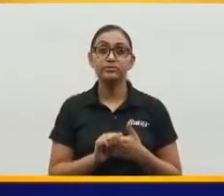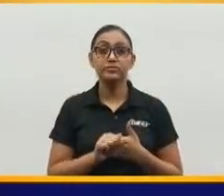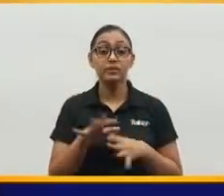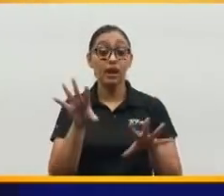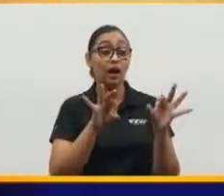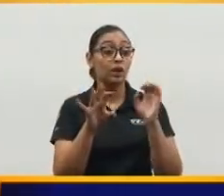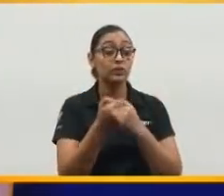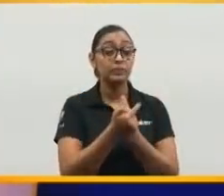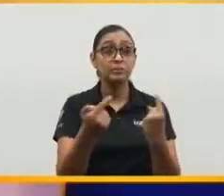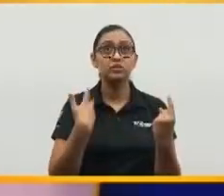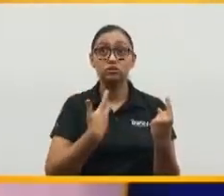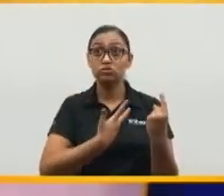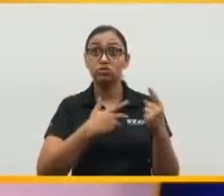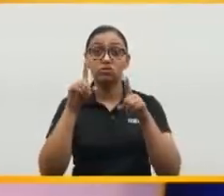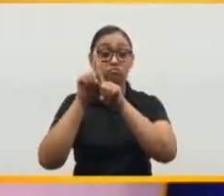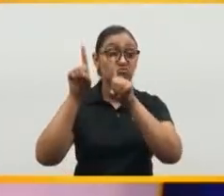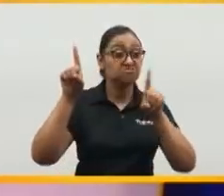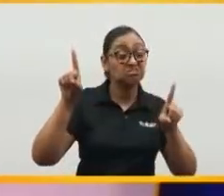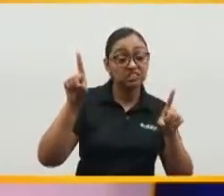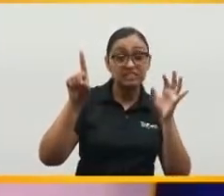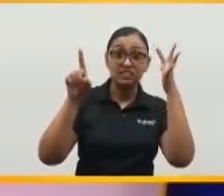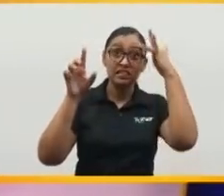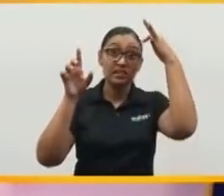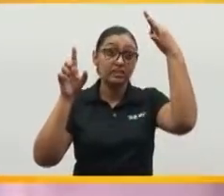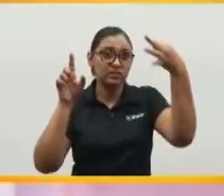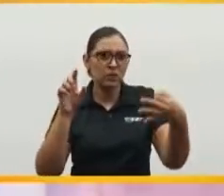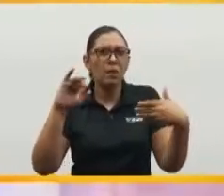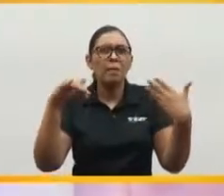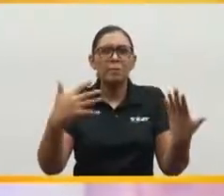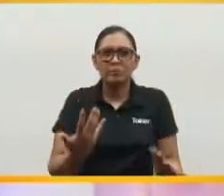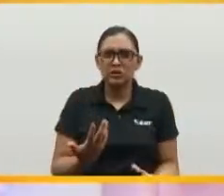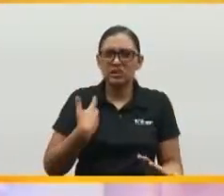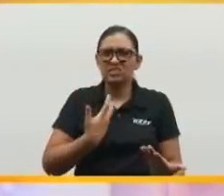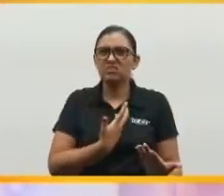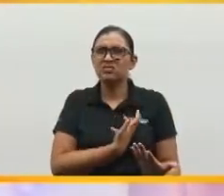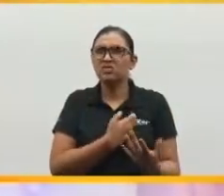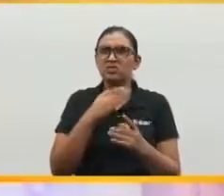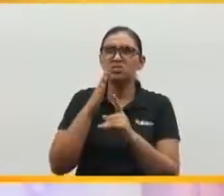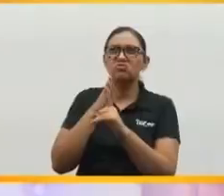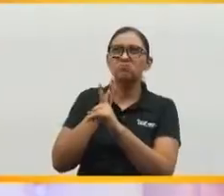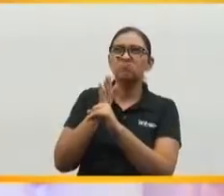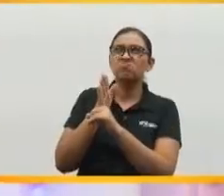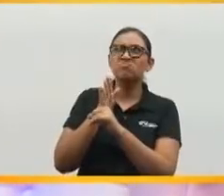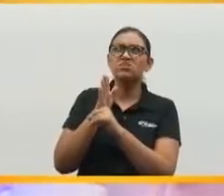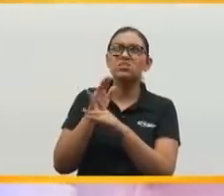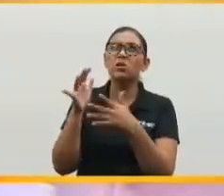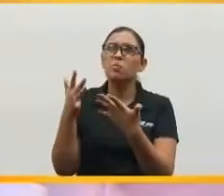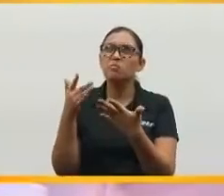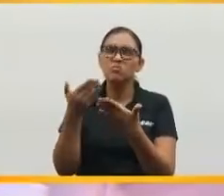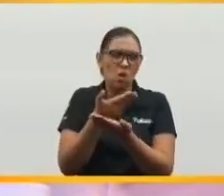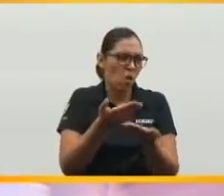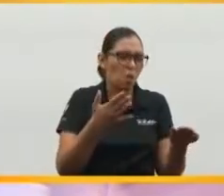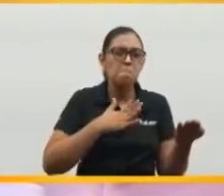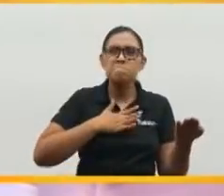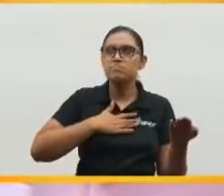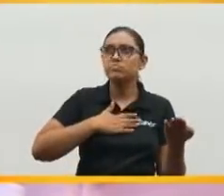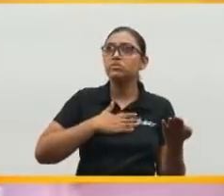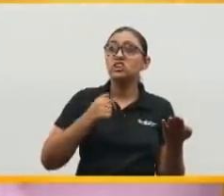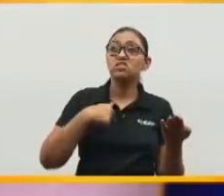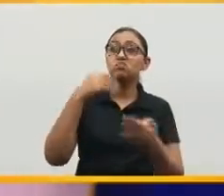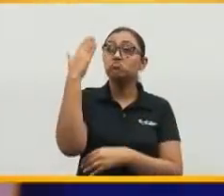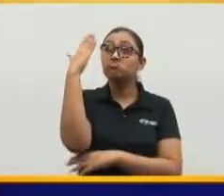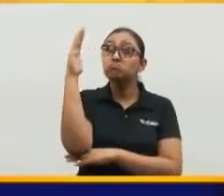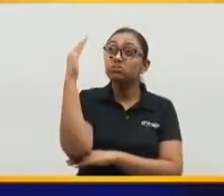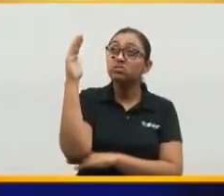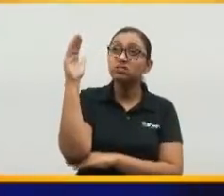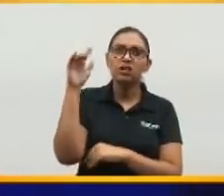Muchas personas nos retiramos de la presencia del Señor porque tendemos a acusarle a Él de las cosas que suceden. Pero sabemos que